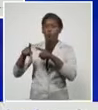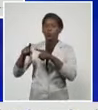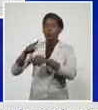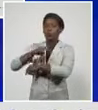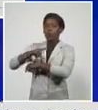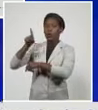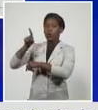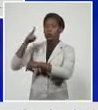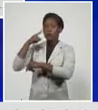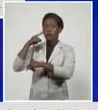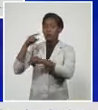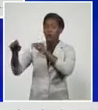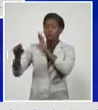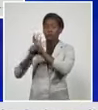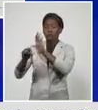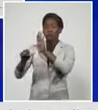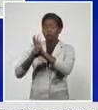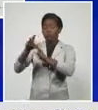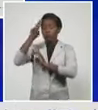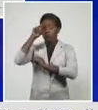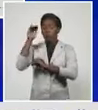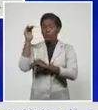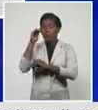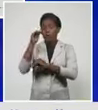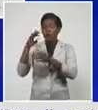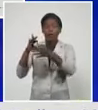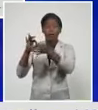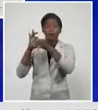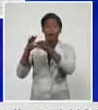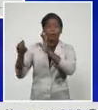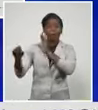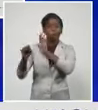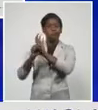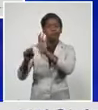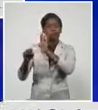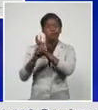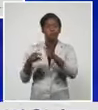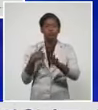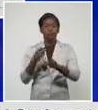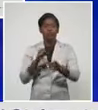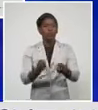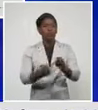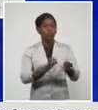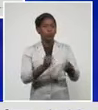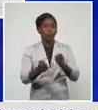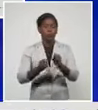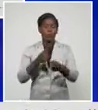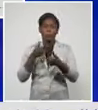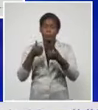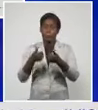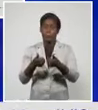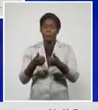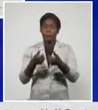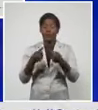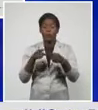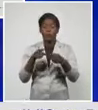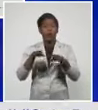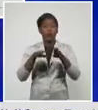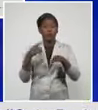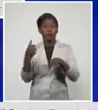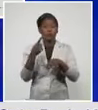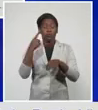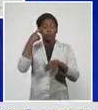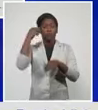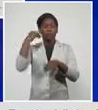terapia intensiva, y ustedes se dan cuenta que muchas veces habrá pacientes en estos lugares que no